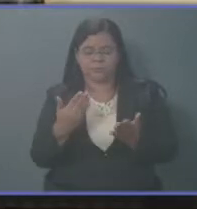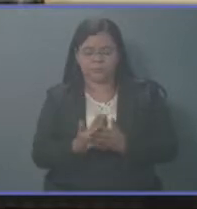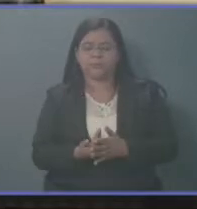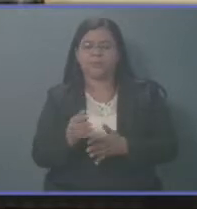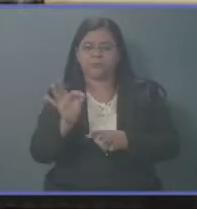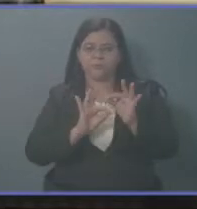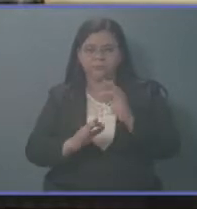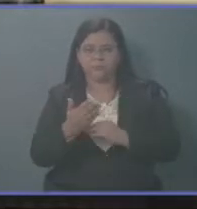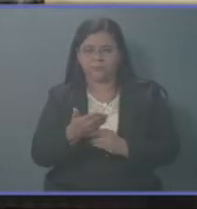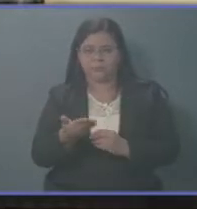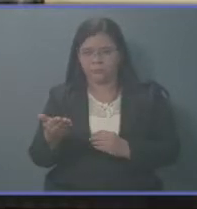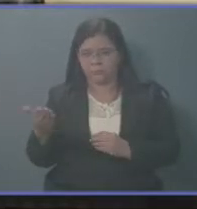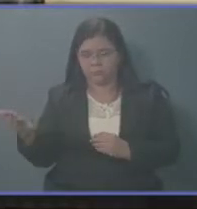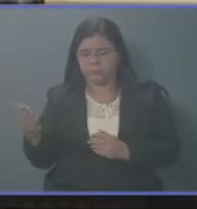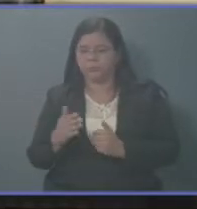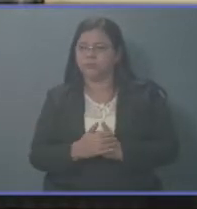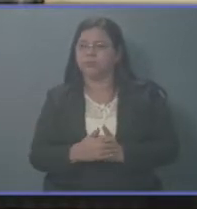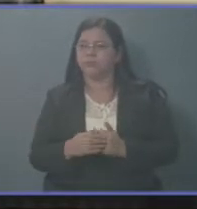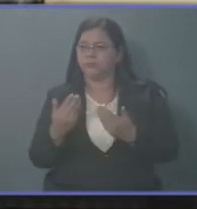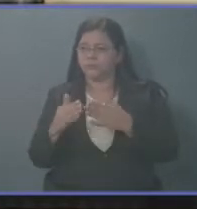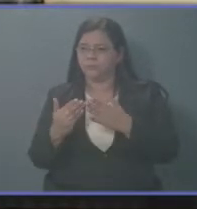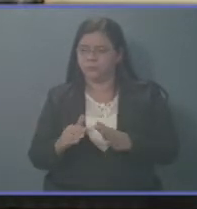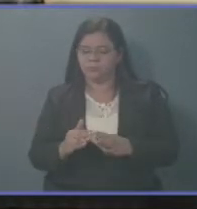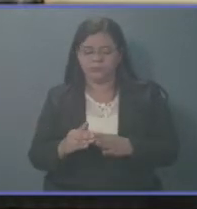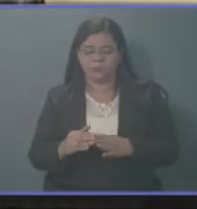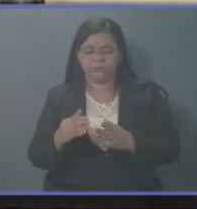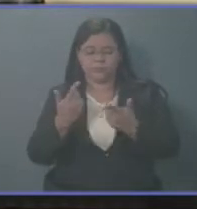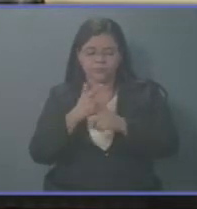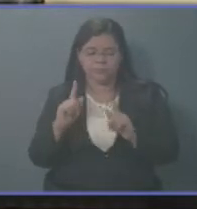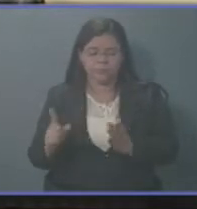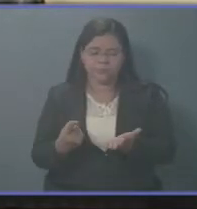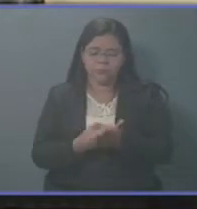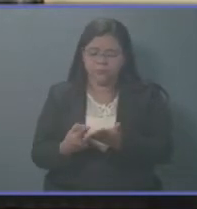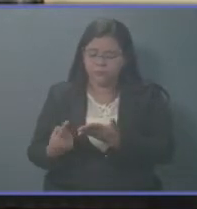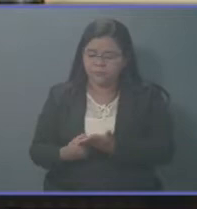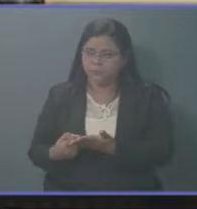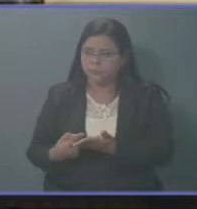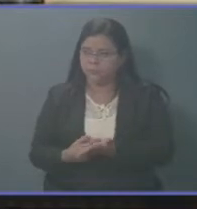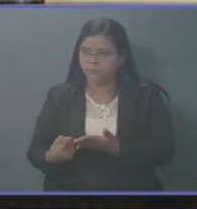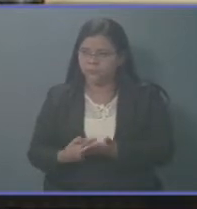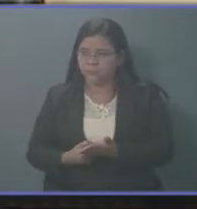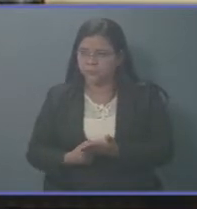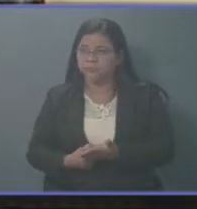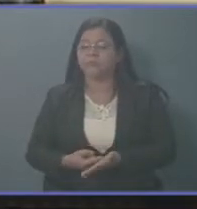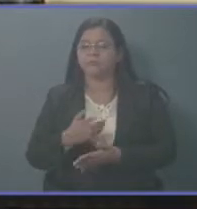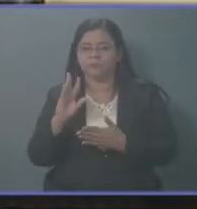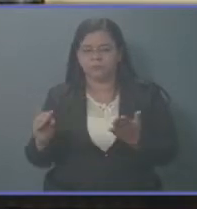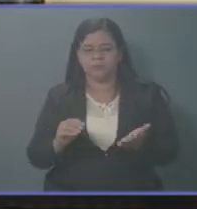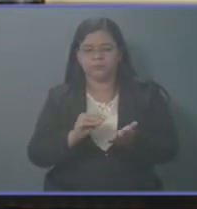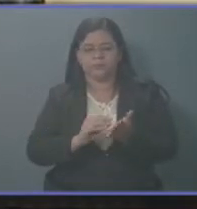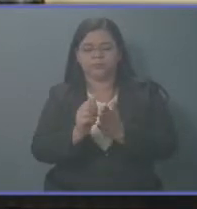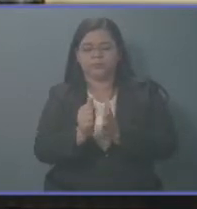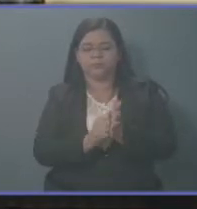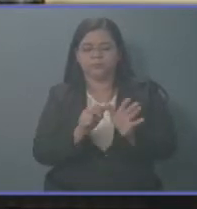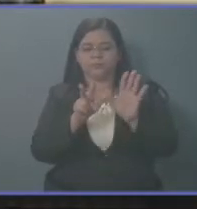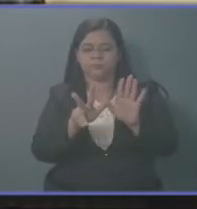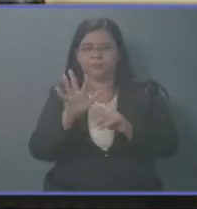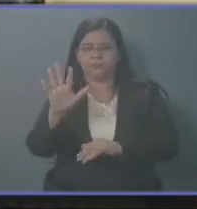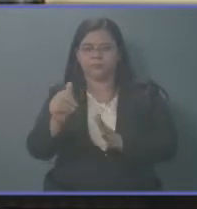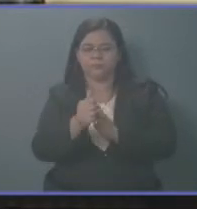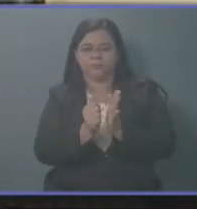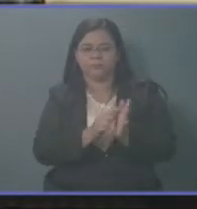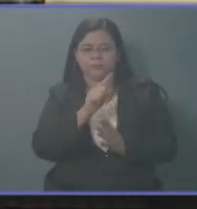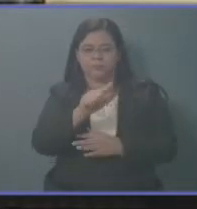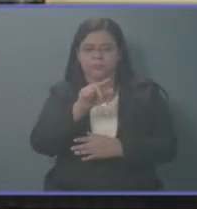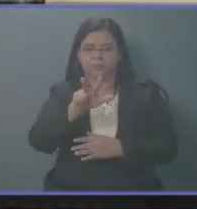algunos de los aspectos contenidos en los principios de contradicción y libre debate y discusión, reconocidos en los artículos 85 y 135 de